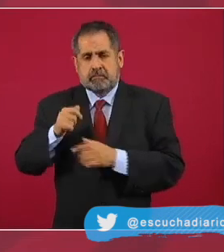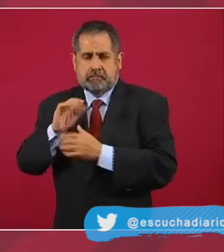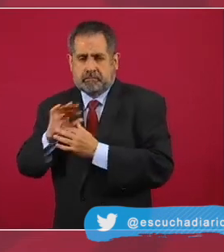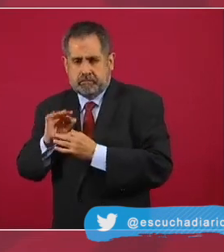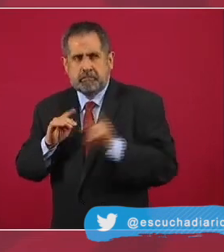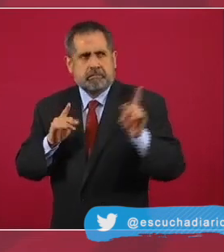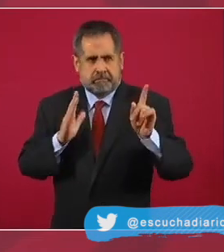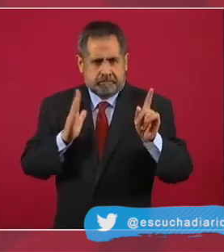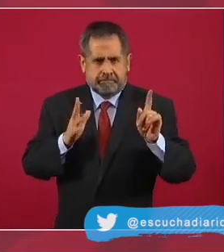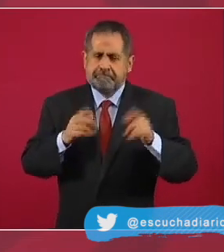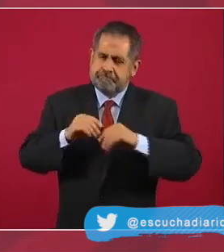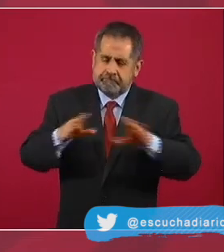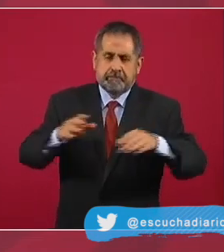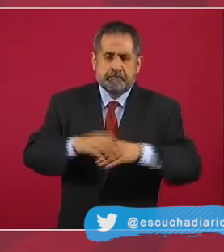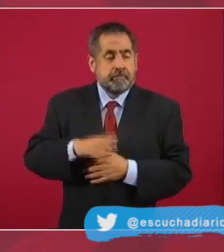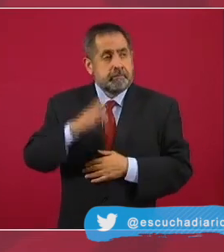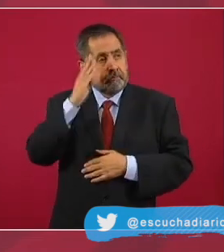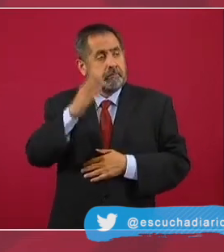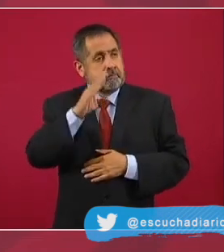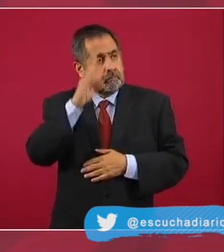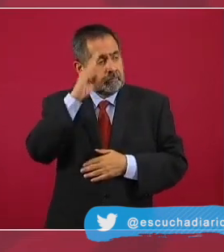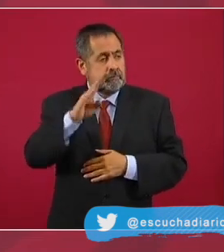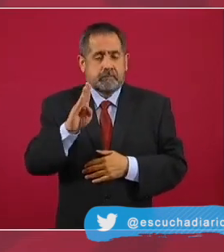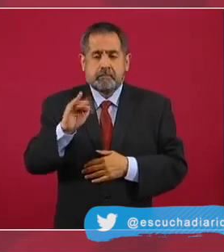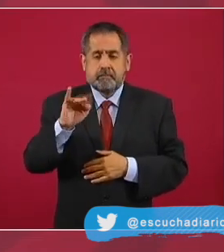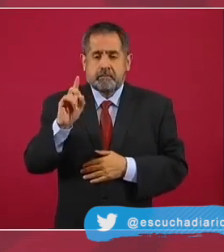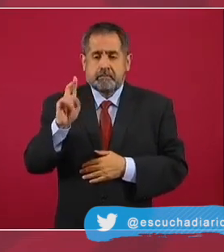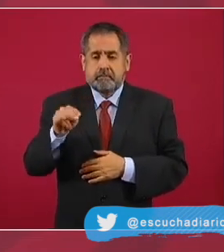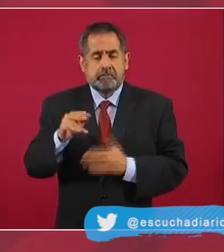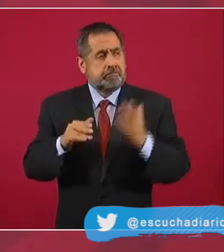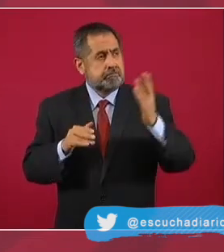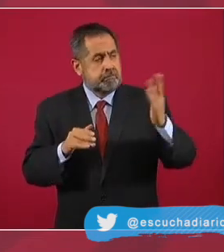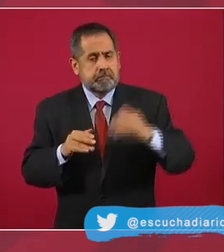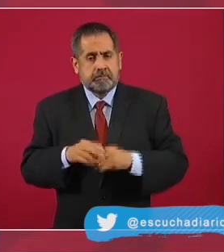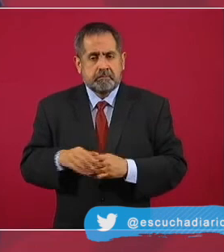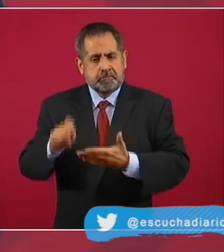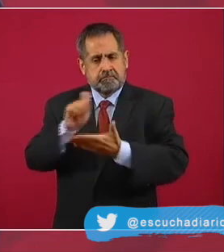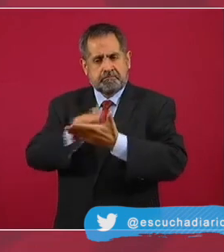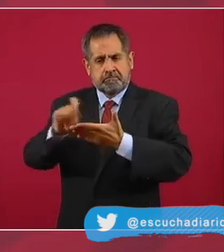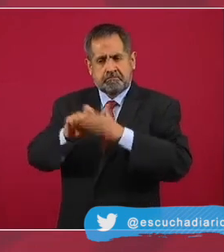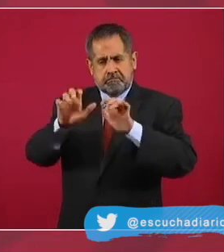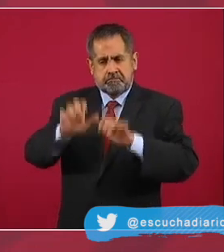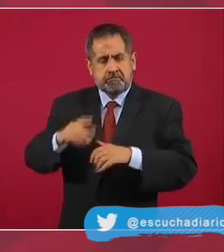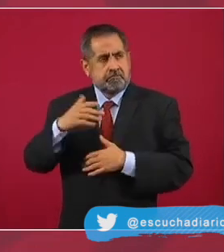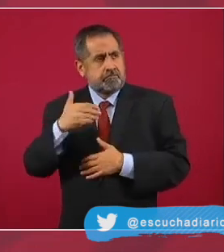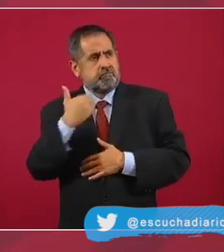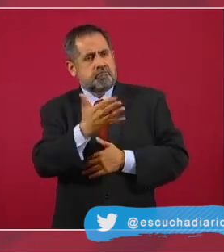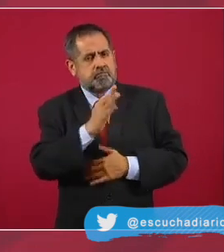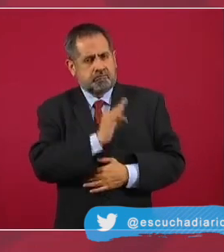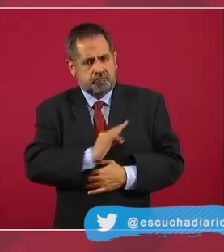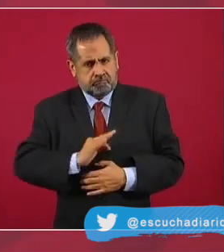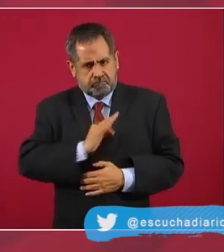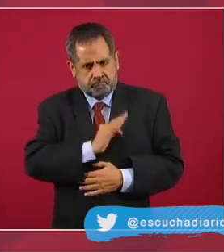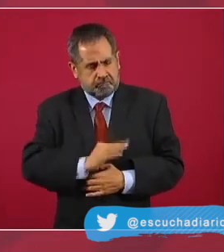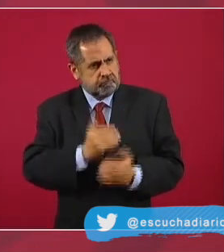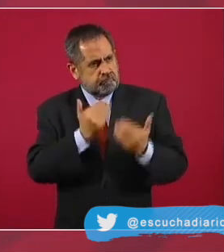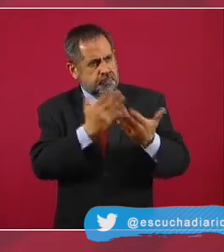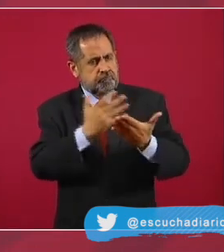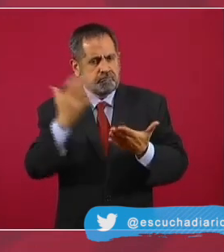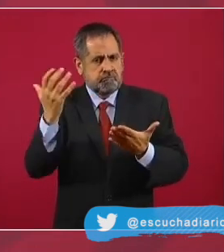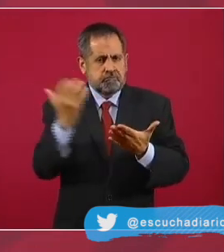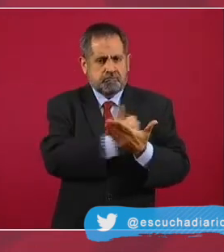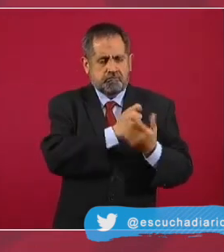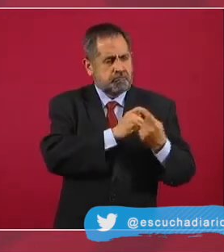La carta dice, estimado señor Biden, escribo este texto para felicitarlo por el triunfo que le